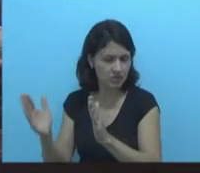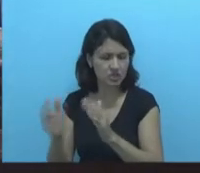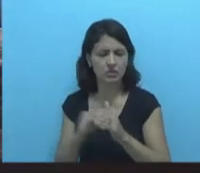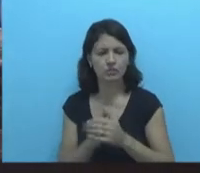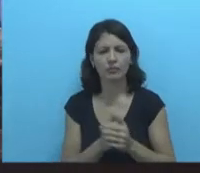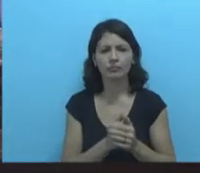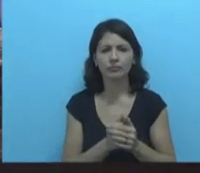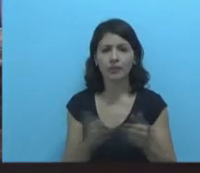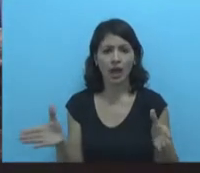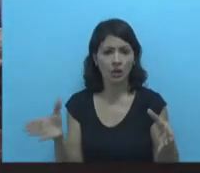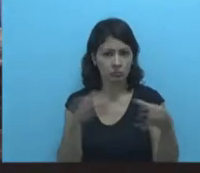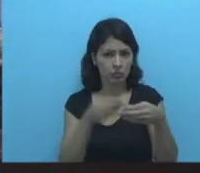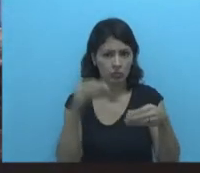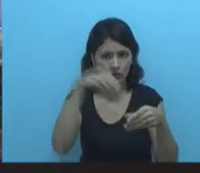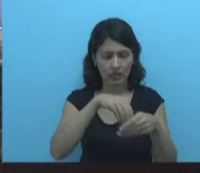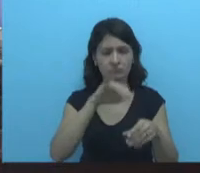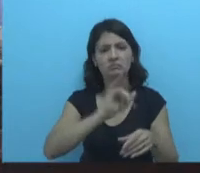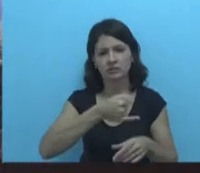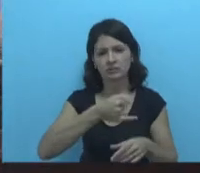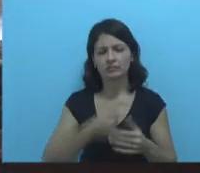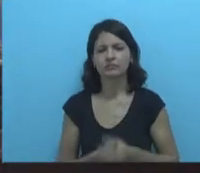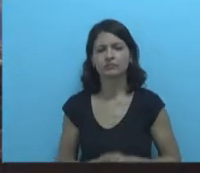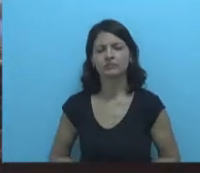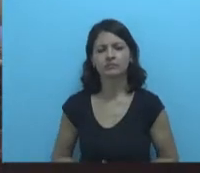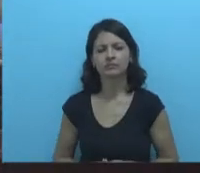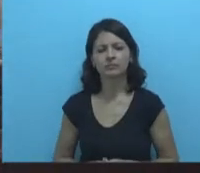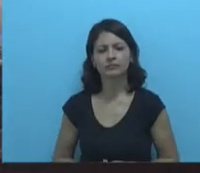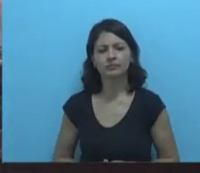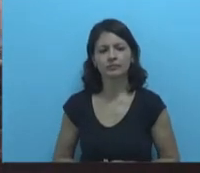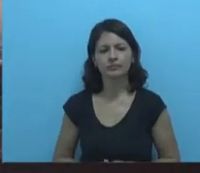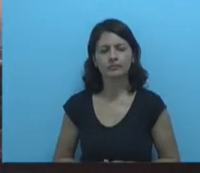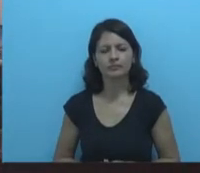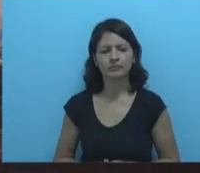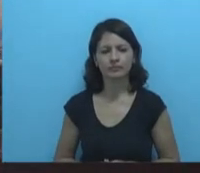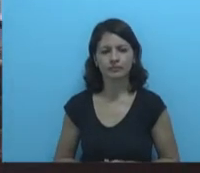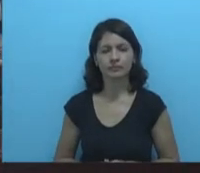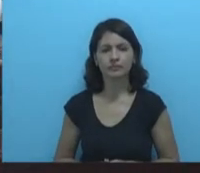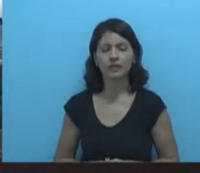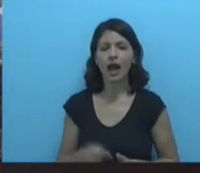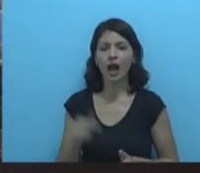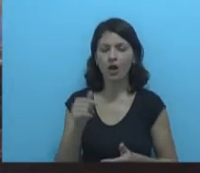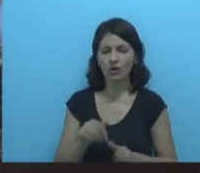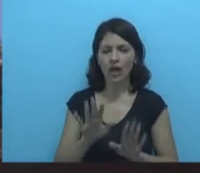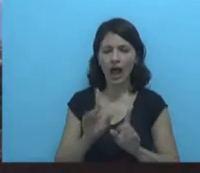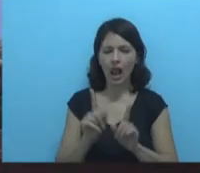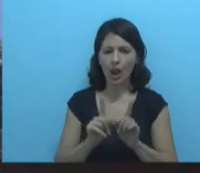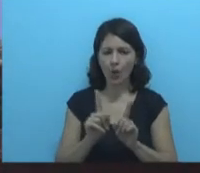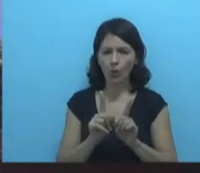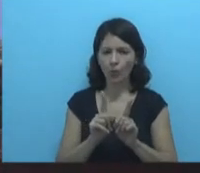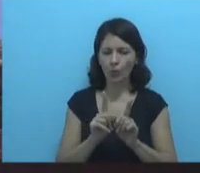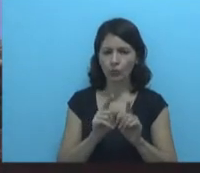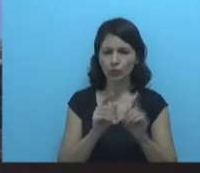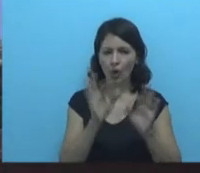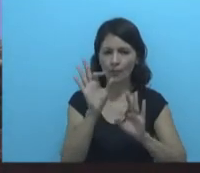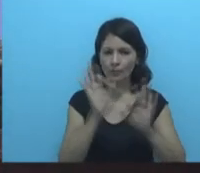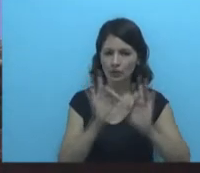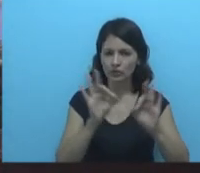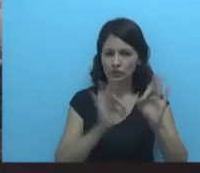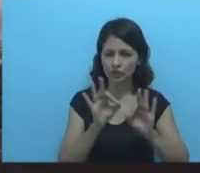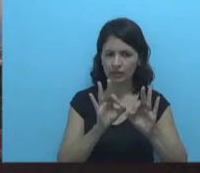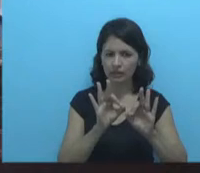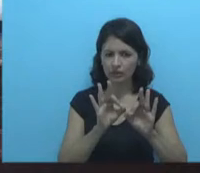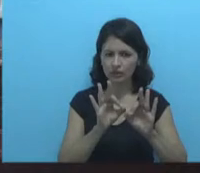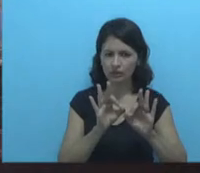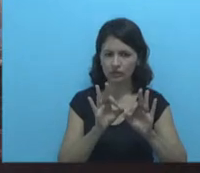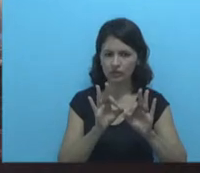mencionados, aprobado. Corresponde ahora tratar las preferencias acordadas para la sesión de